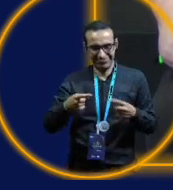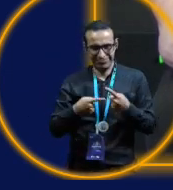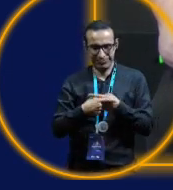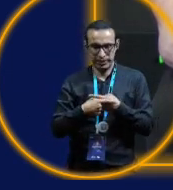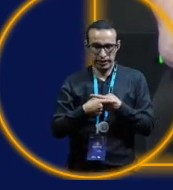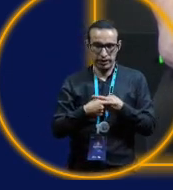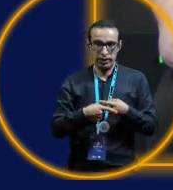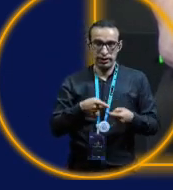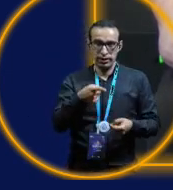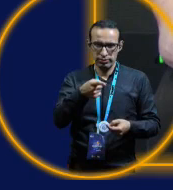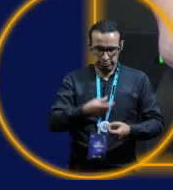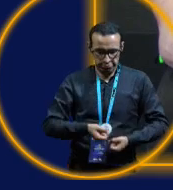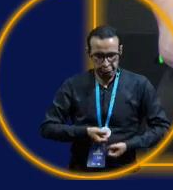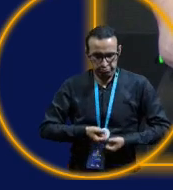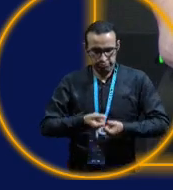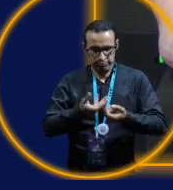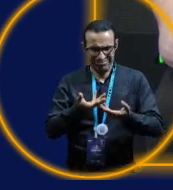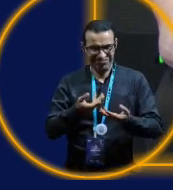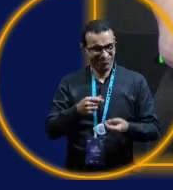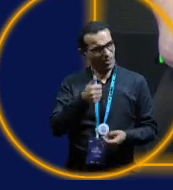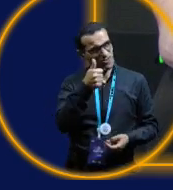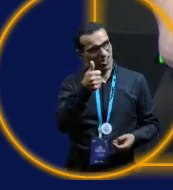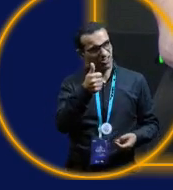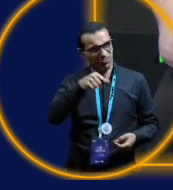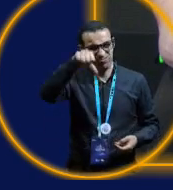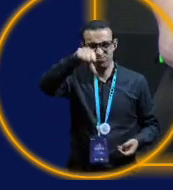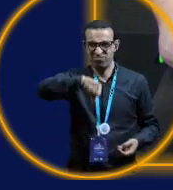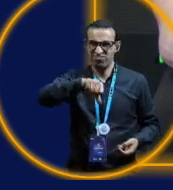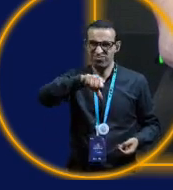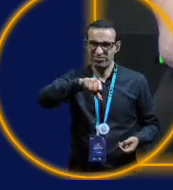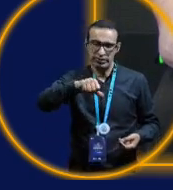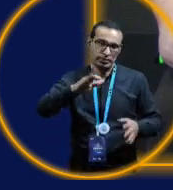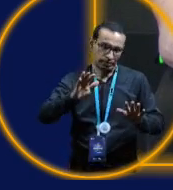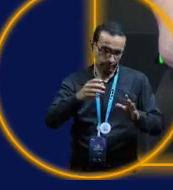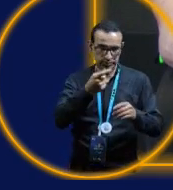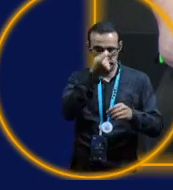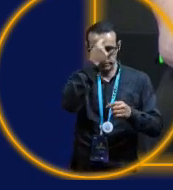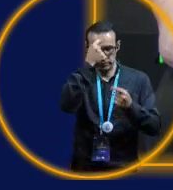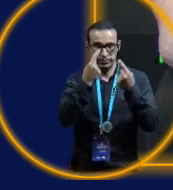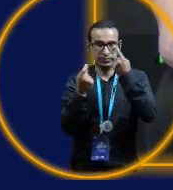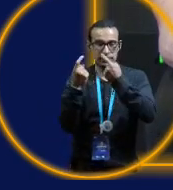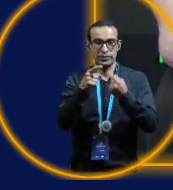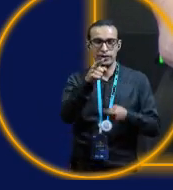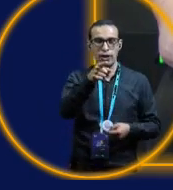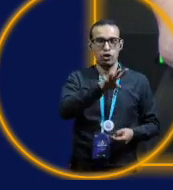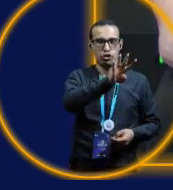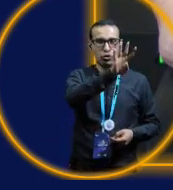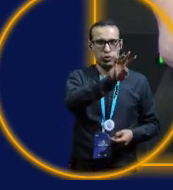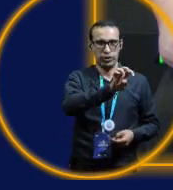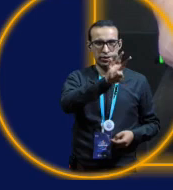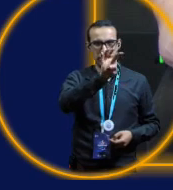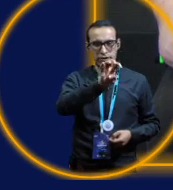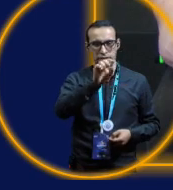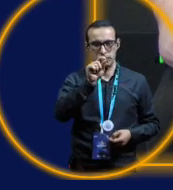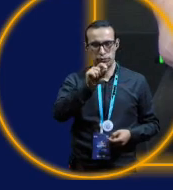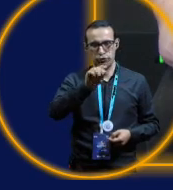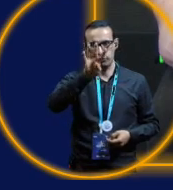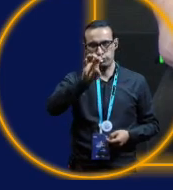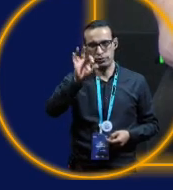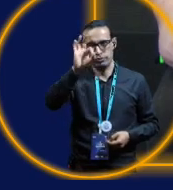bueno o no es importante recordar que son como 99.9 de todos los demás en el